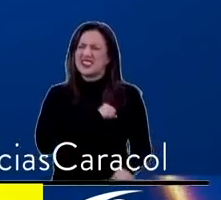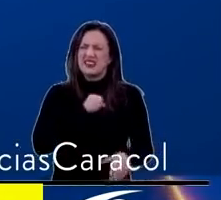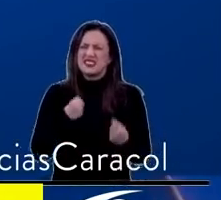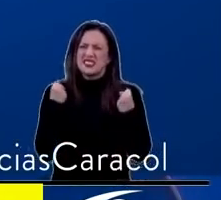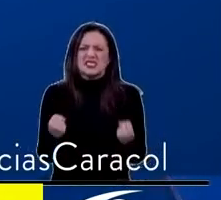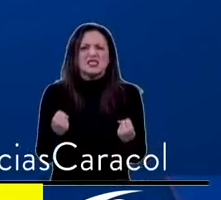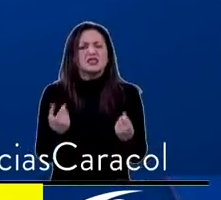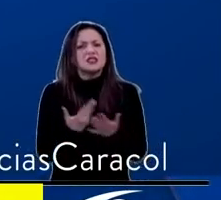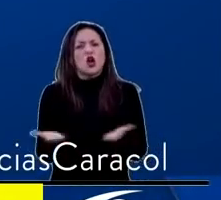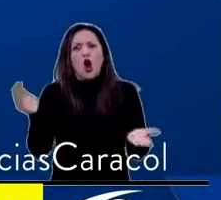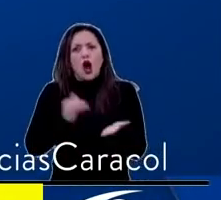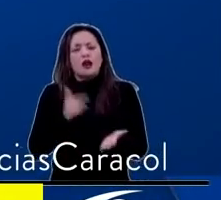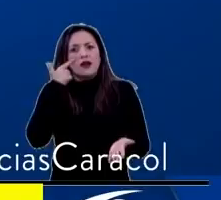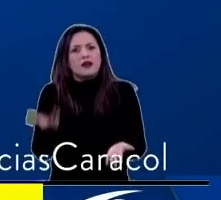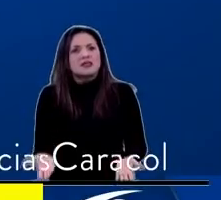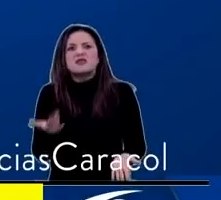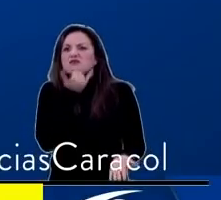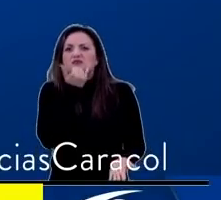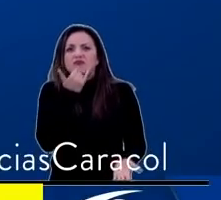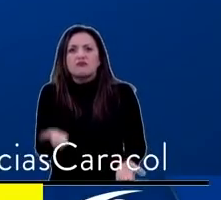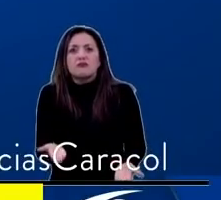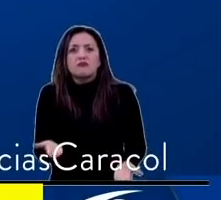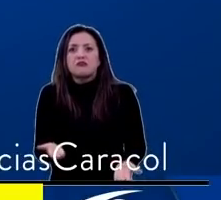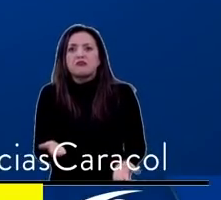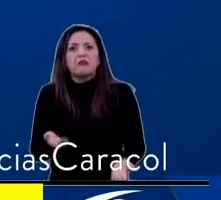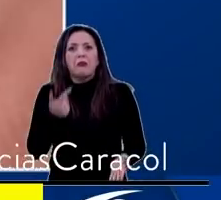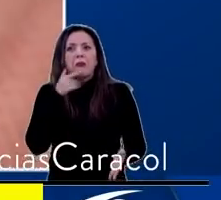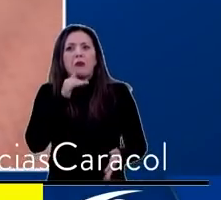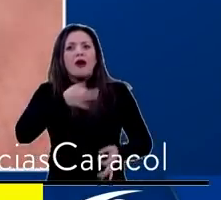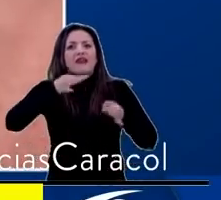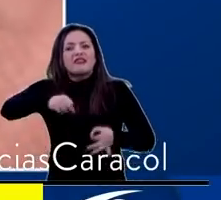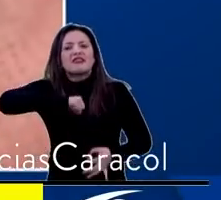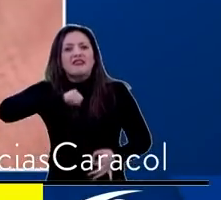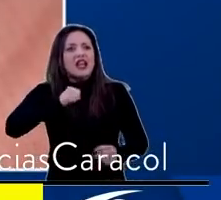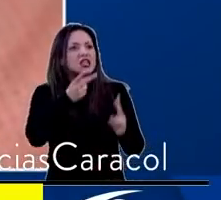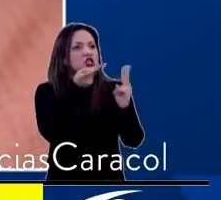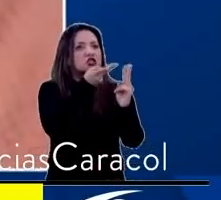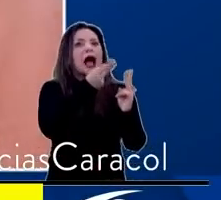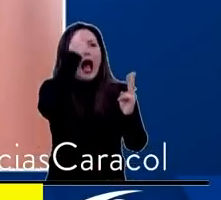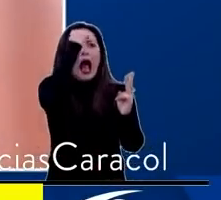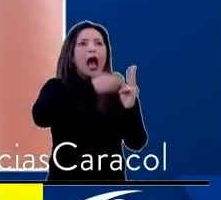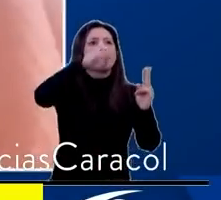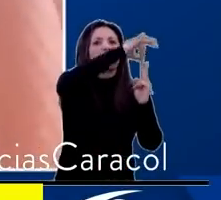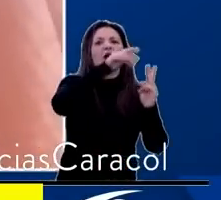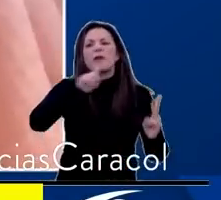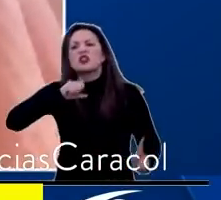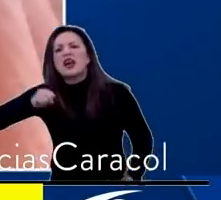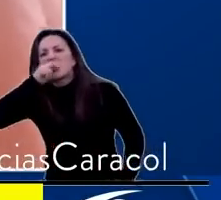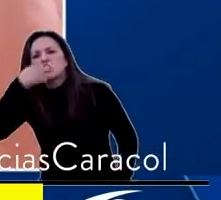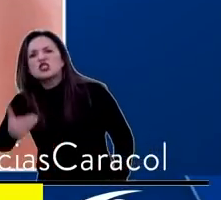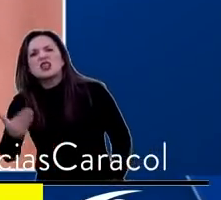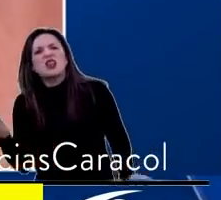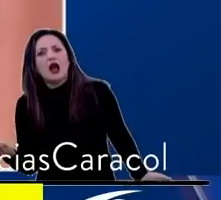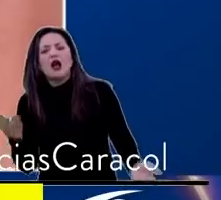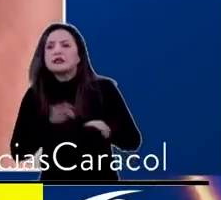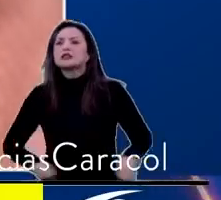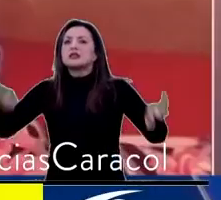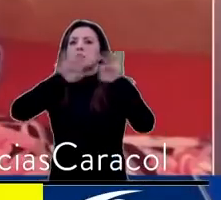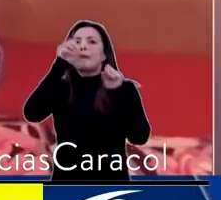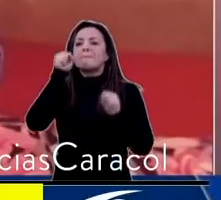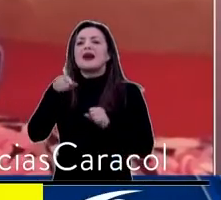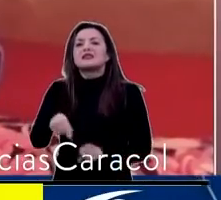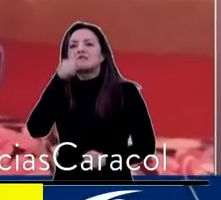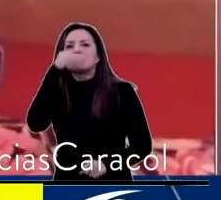dio de ver de que ni siquiera velaron por todos los derechos de Nilson y Carolina, pero por los de Sara no. Lo que realmente nos importa, que es Sara